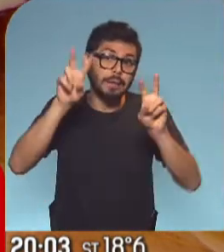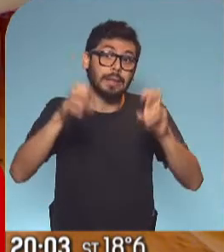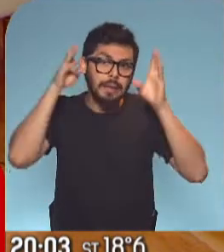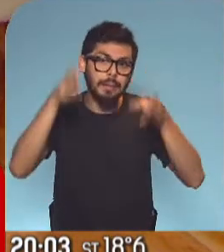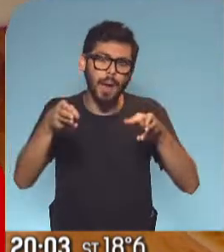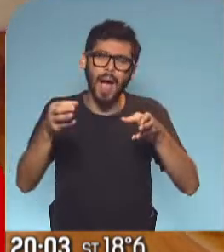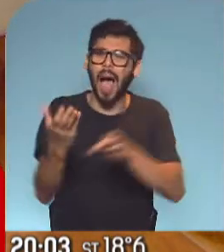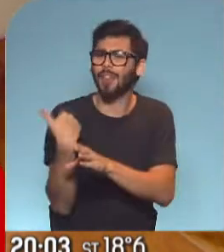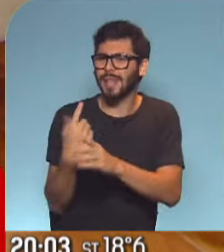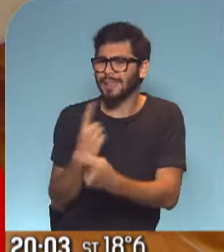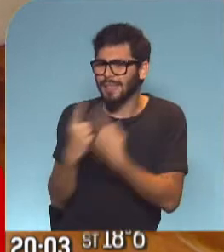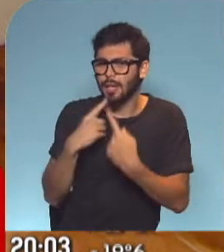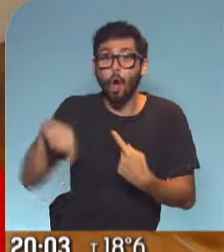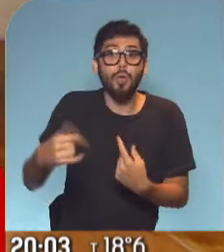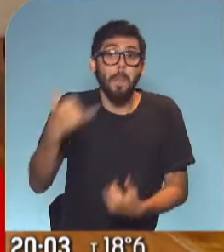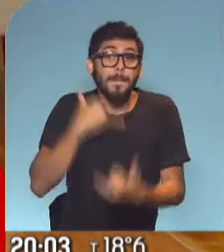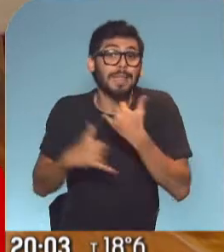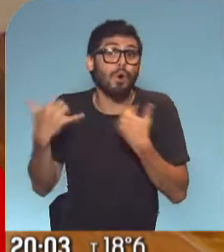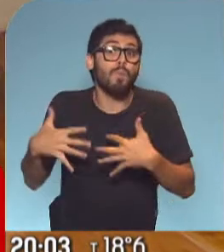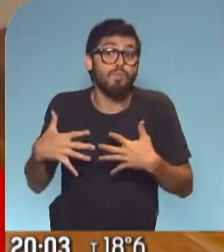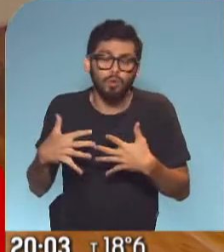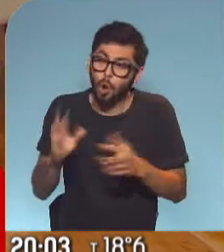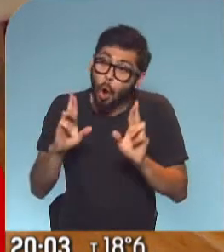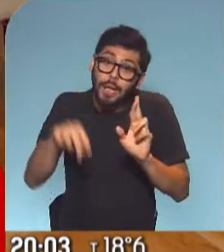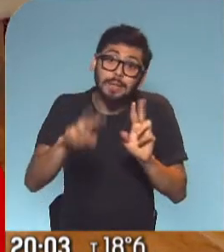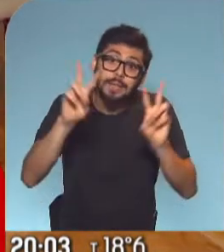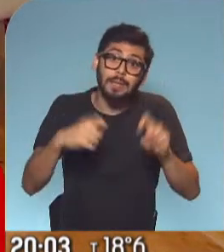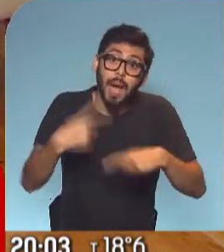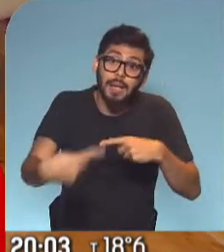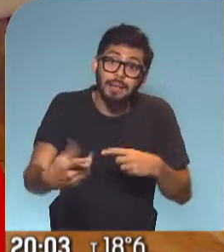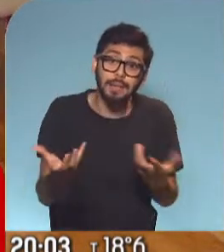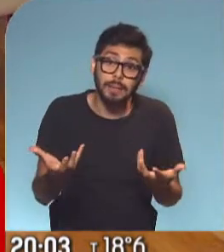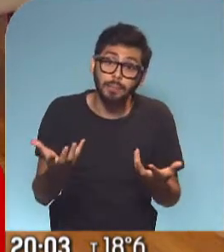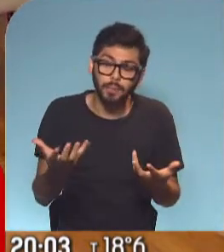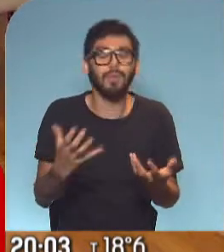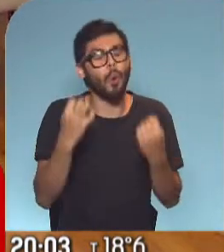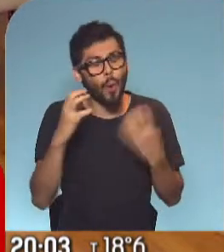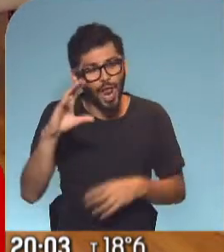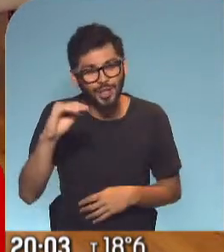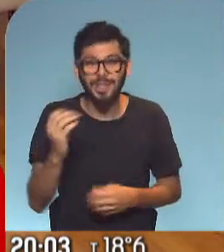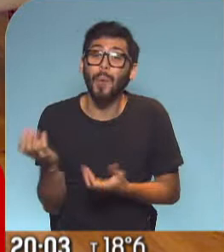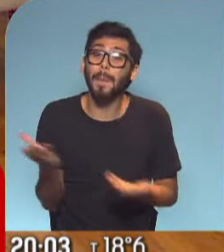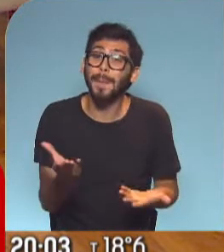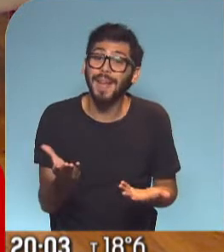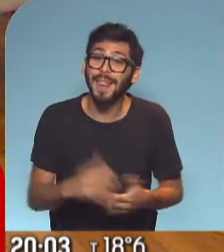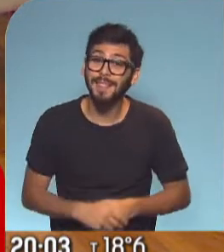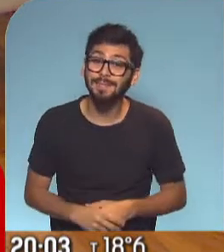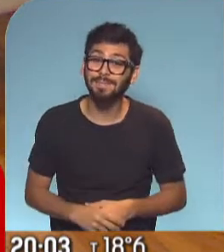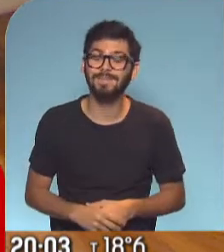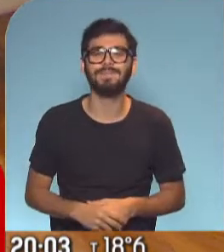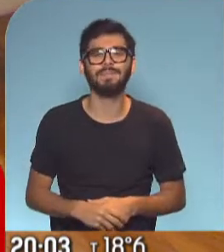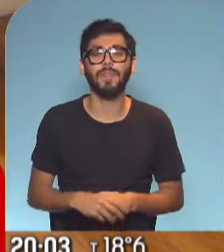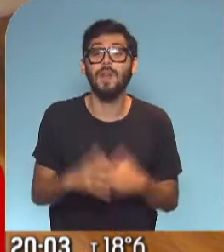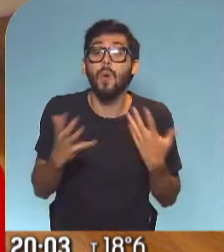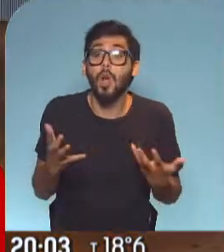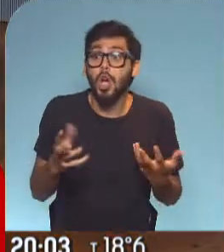aire, bueno, hoy me llamaron mucho, ojalá este sea un tema de agenda siempre, ¿no? Sí, totalmente. Buenas noches. Buenas noches, bienvenida. Bueno, ¿qué